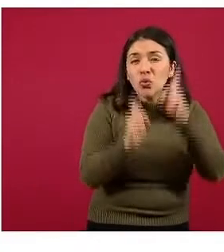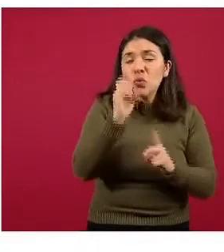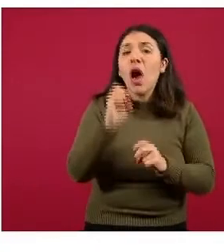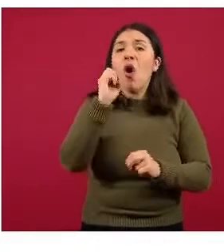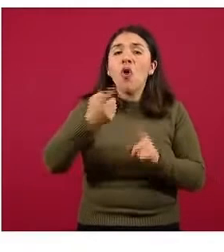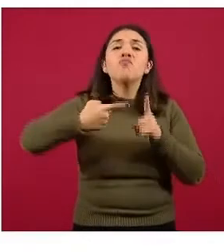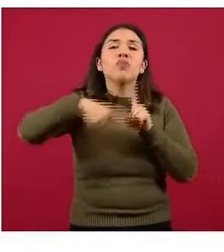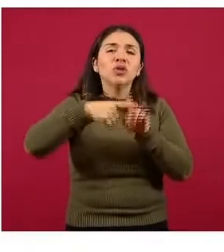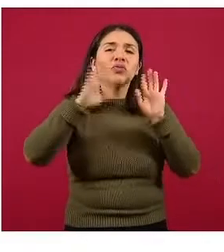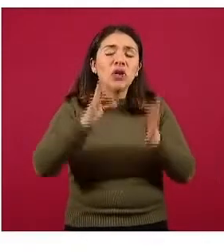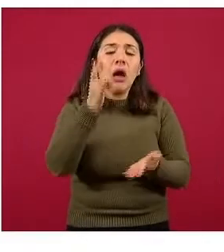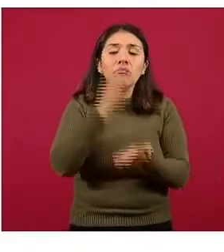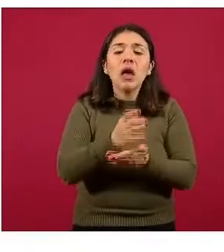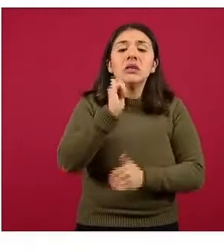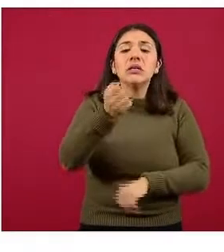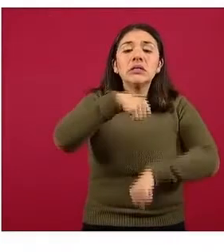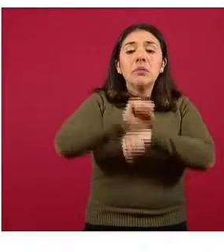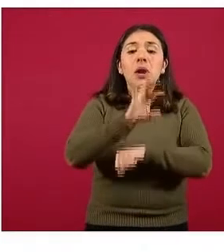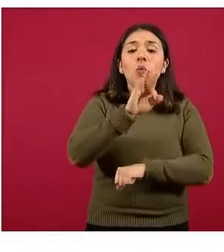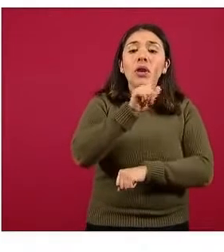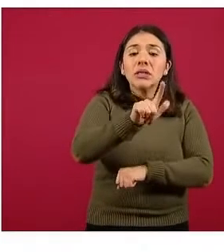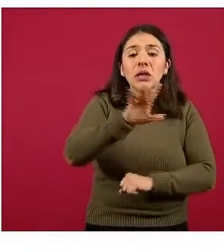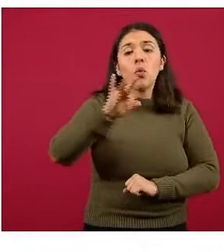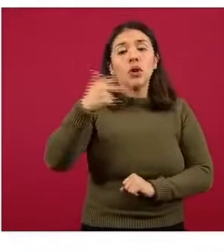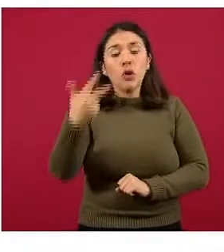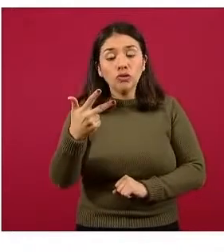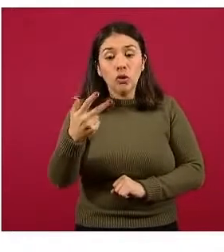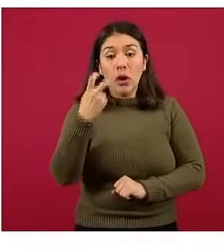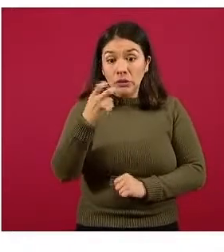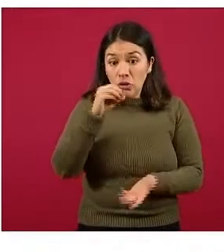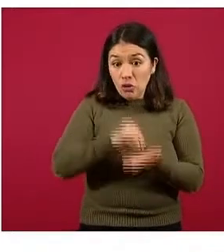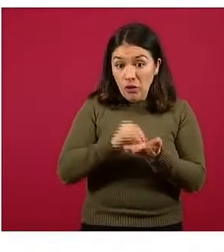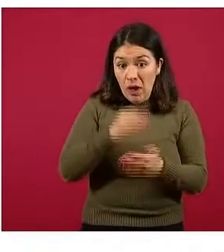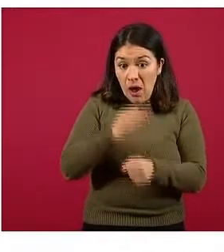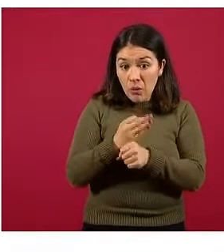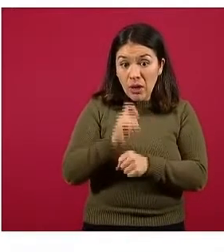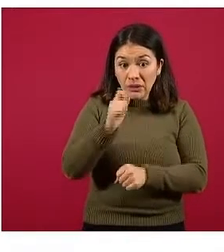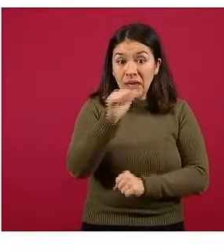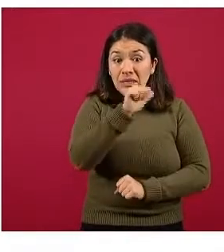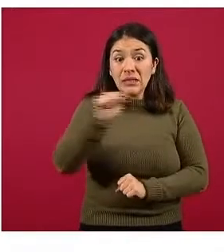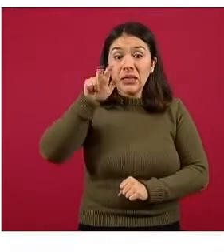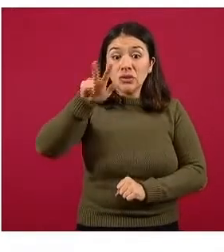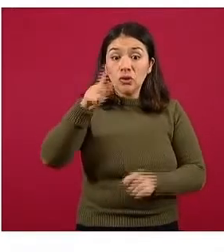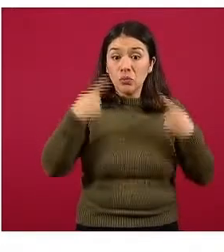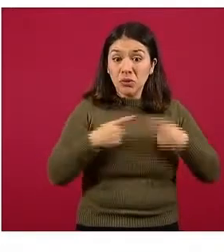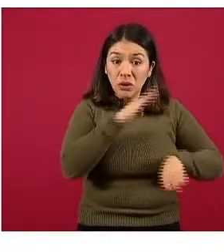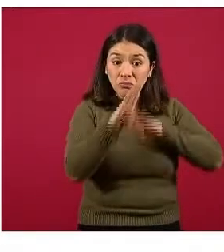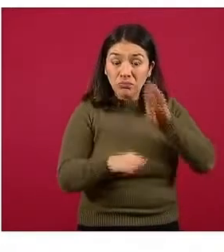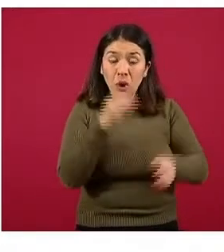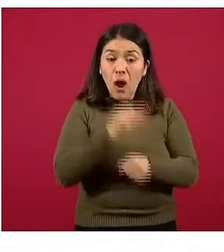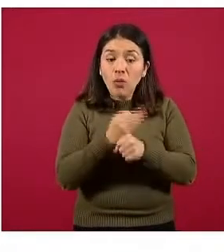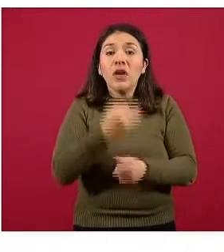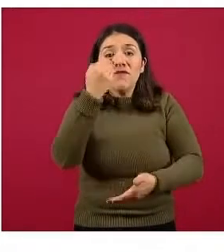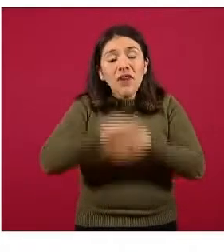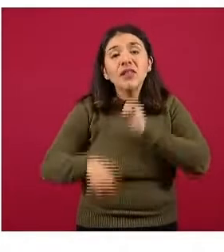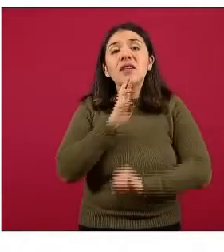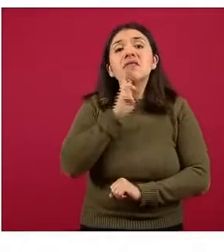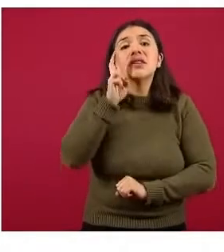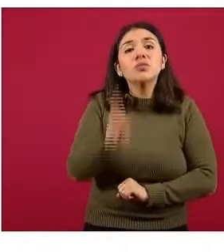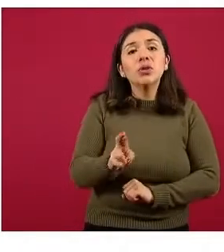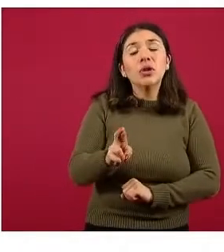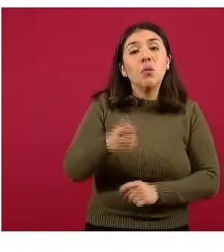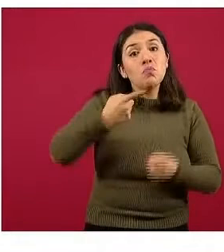la 48. Aún 618 de estas lamentables defunciones están en espera de un